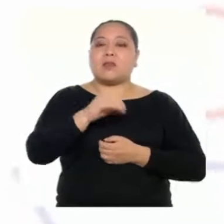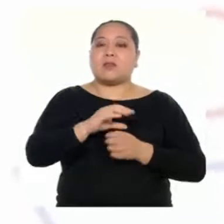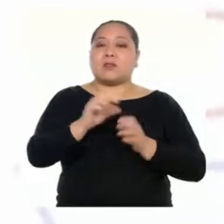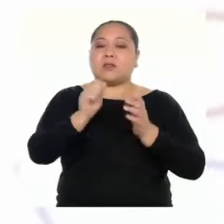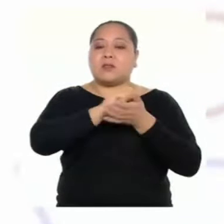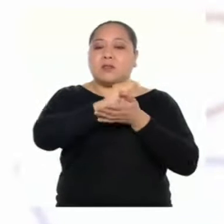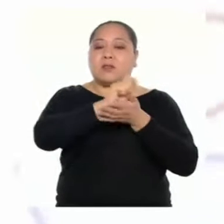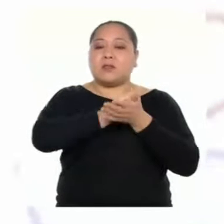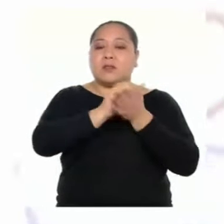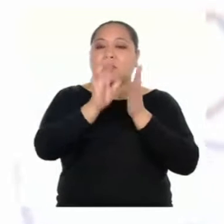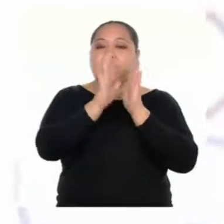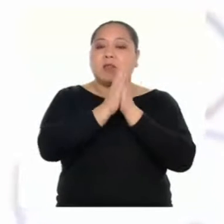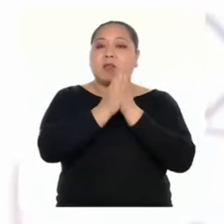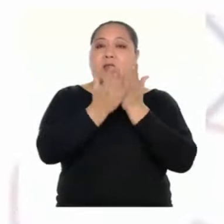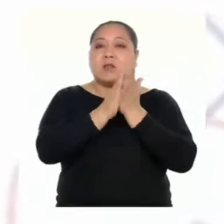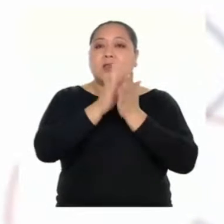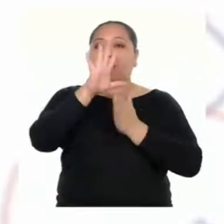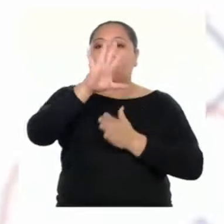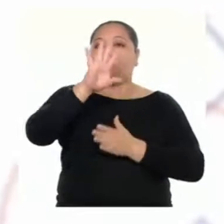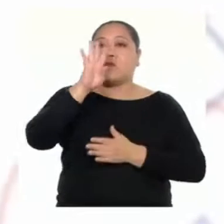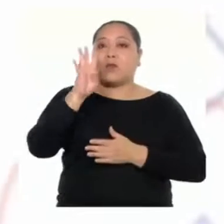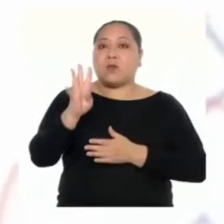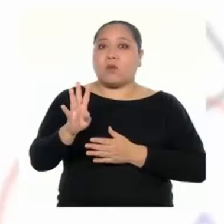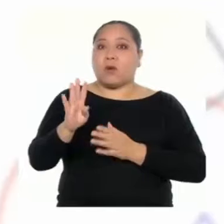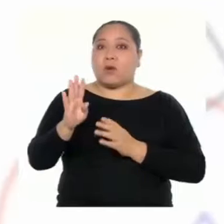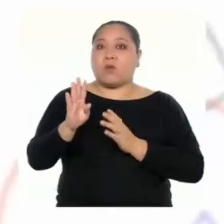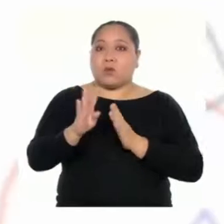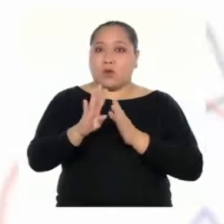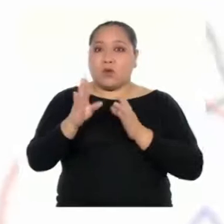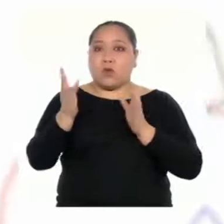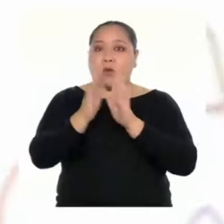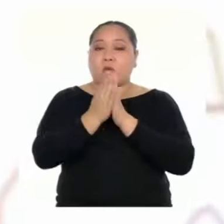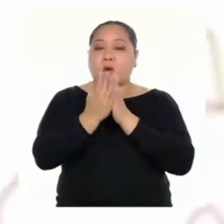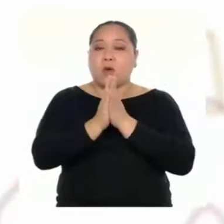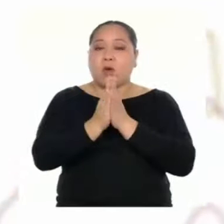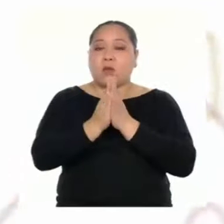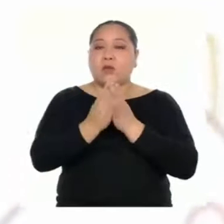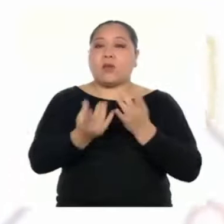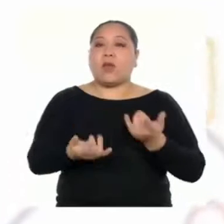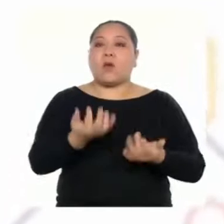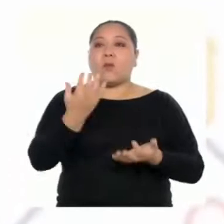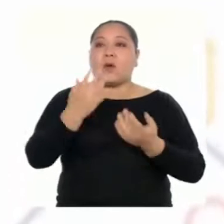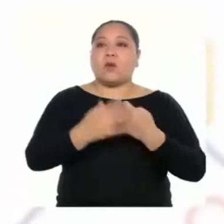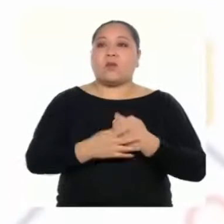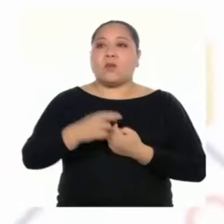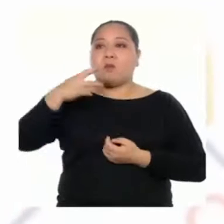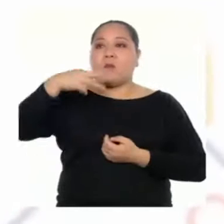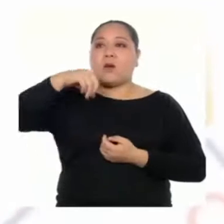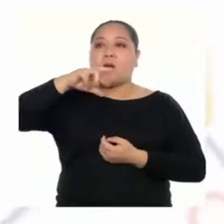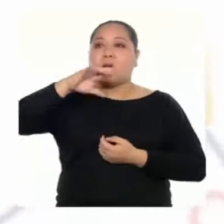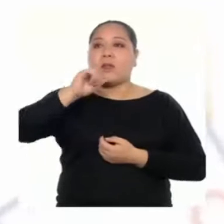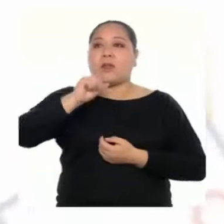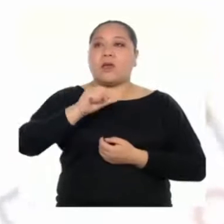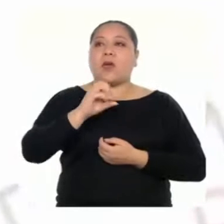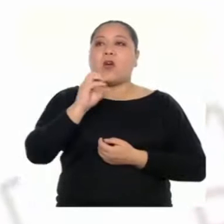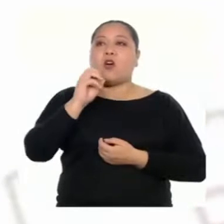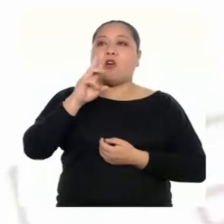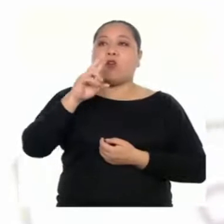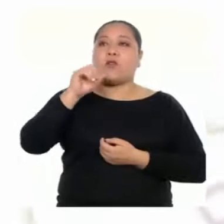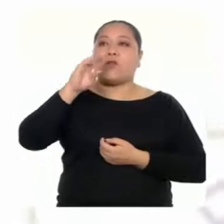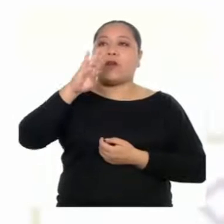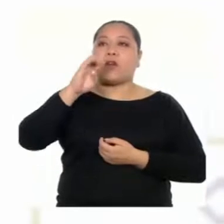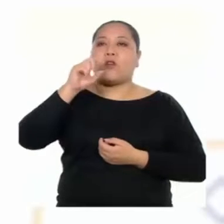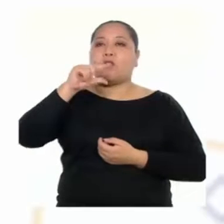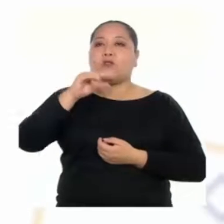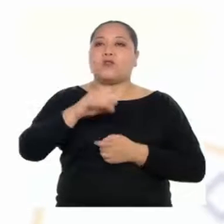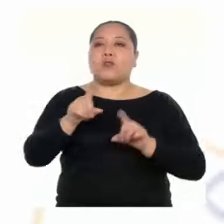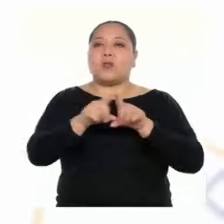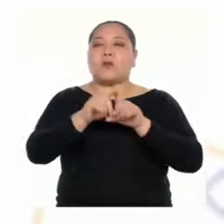54 cuadernos que fueron quemados durante su juicio, Mariana de Orbegoso y María Juana del Castillo,